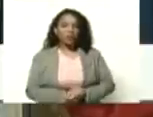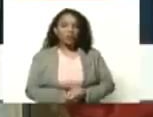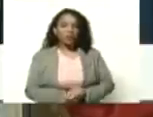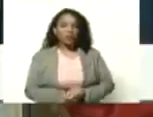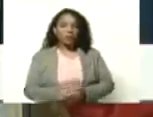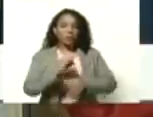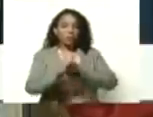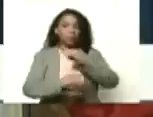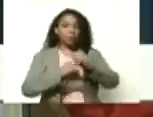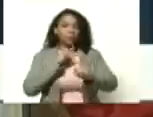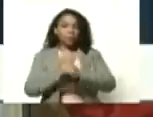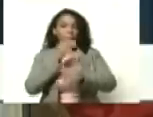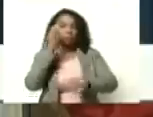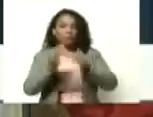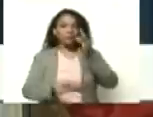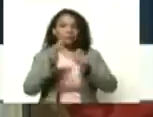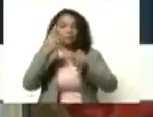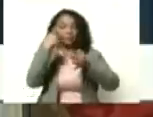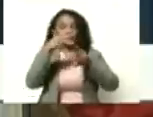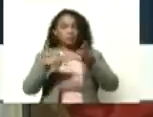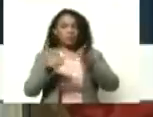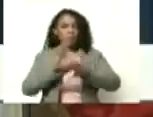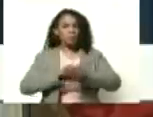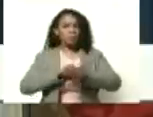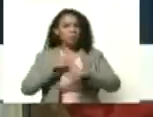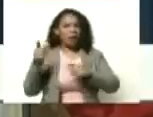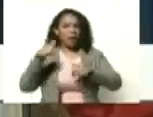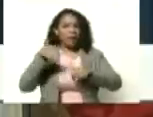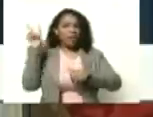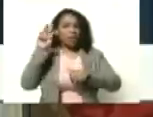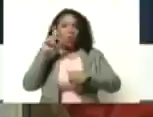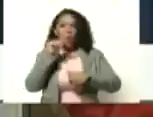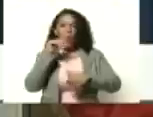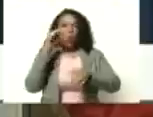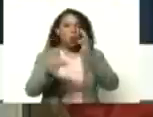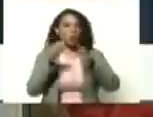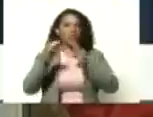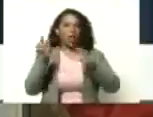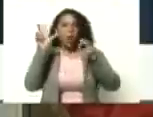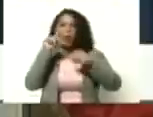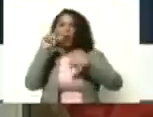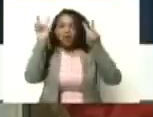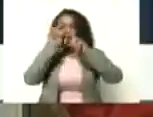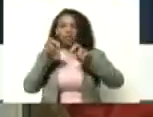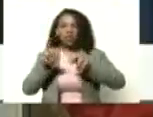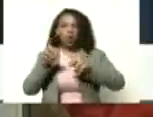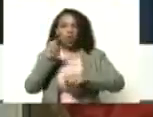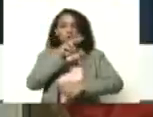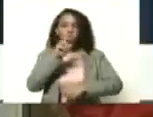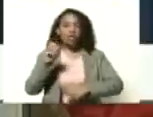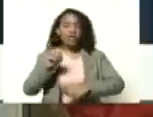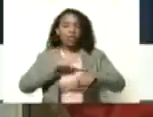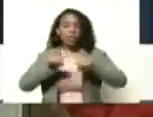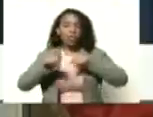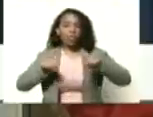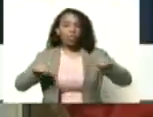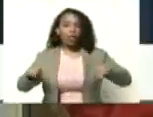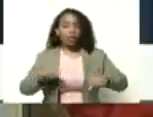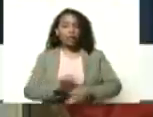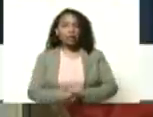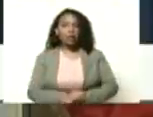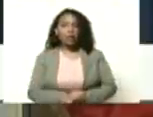internacionales de justicia etcétera porque en venezuela no hay justicia no se está investigando 200 diligencias